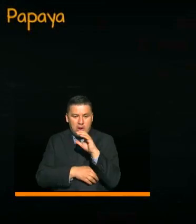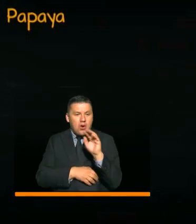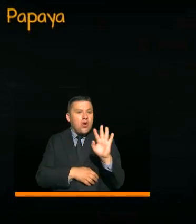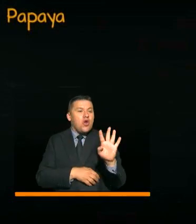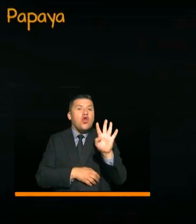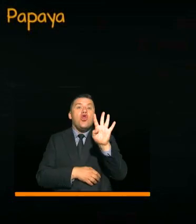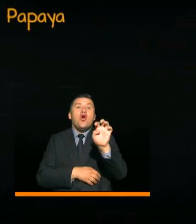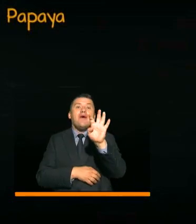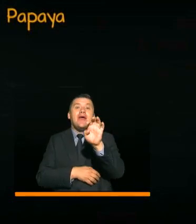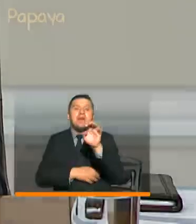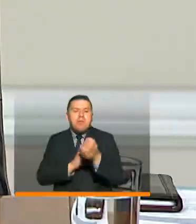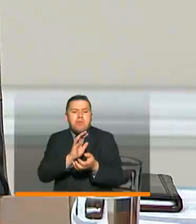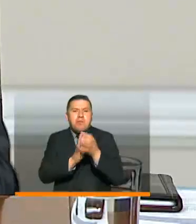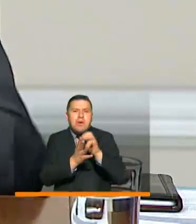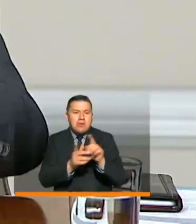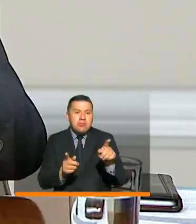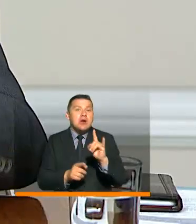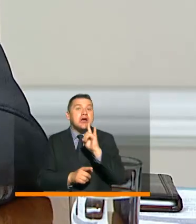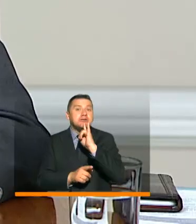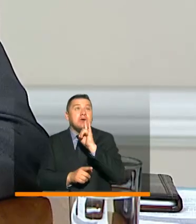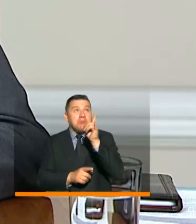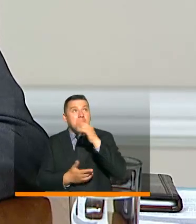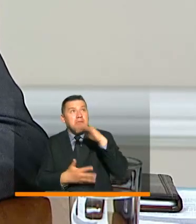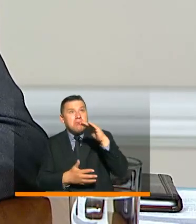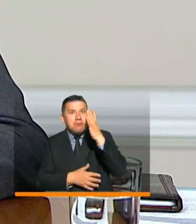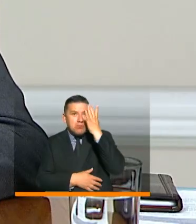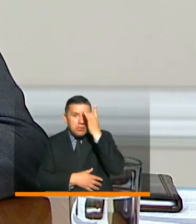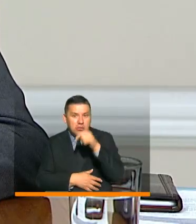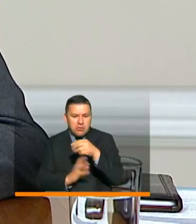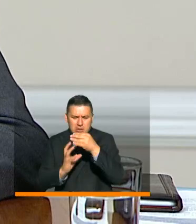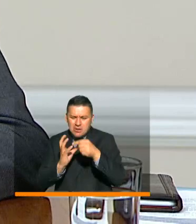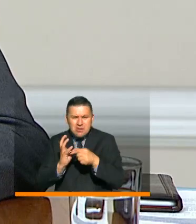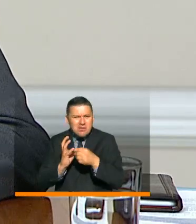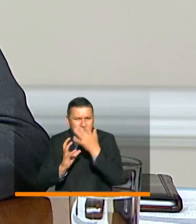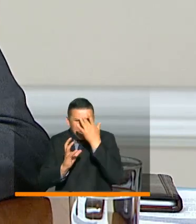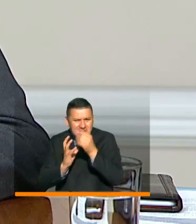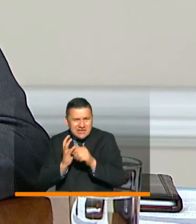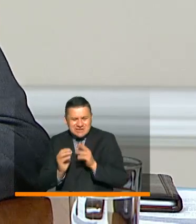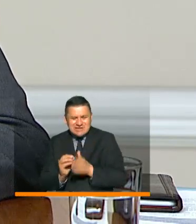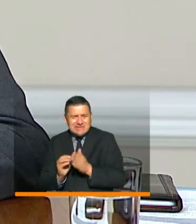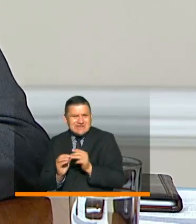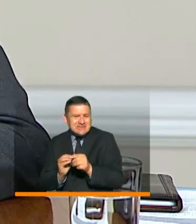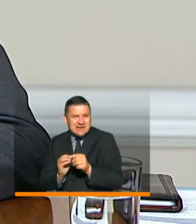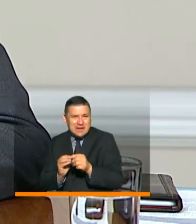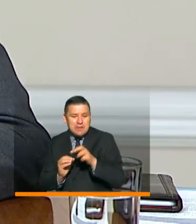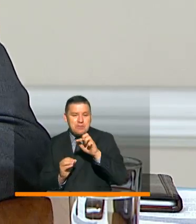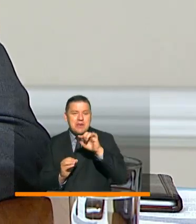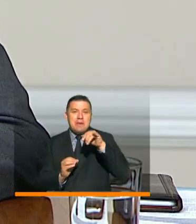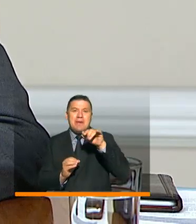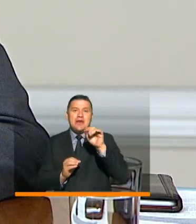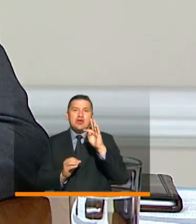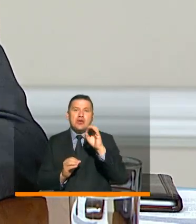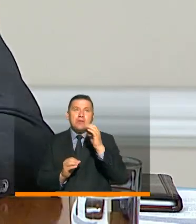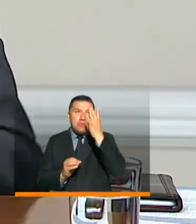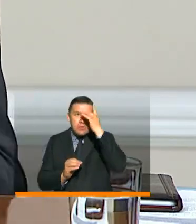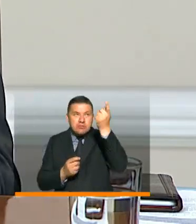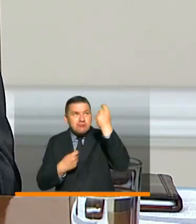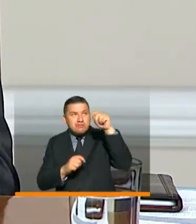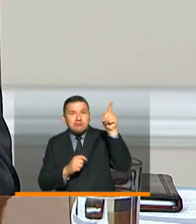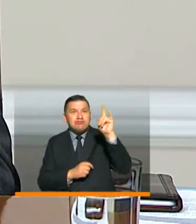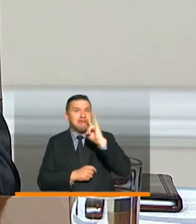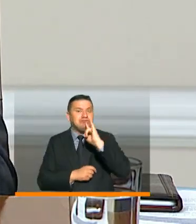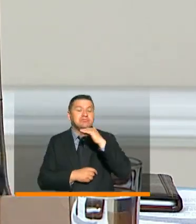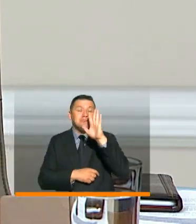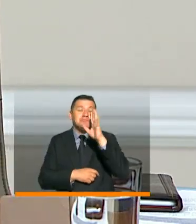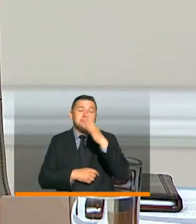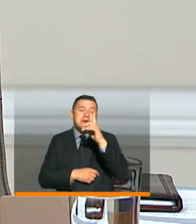hoy pueden llegar a los Estados Unidos. ¿Por qué ese mercado del pimentón es tan importante? Porque representan importaciones a los Estados Unidos